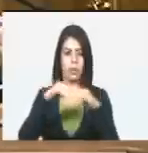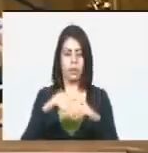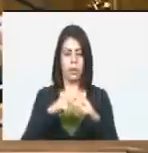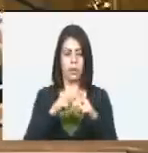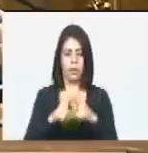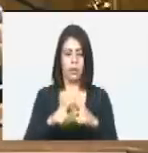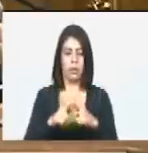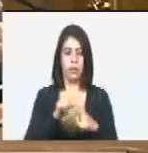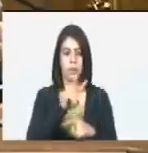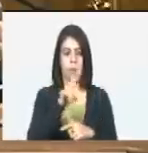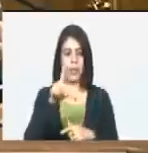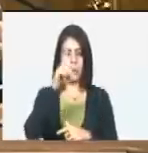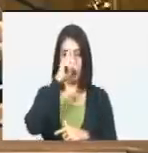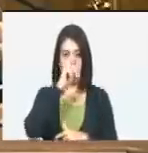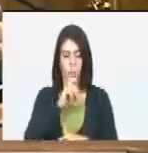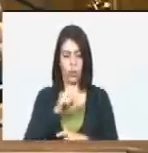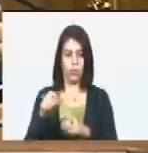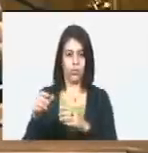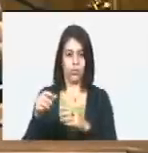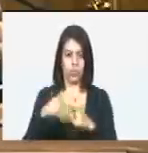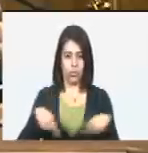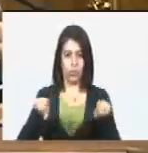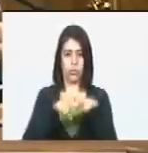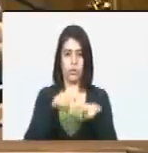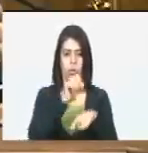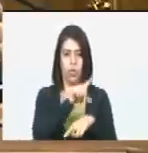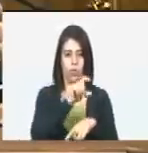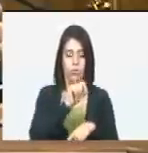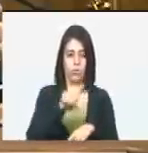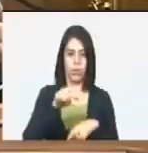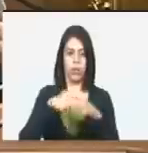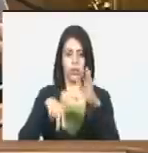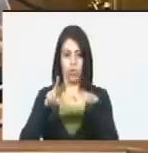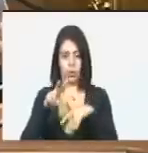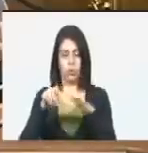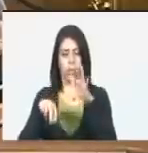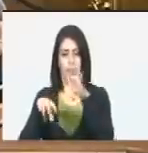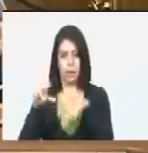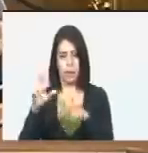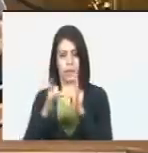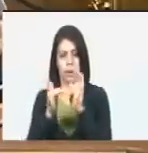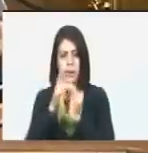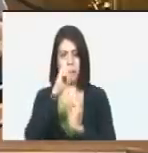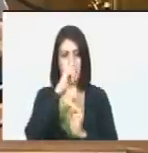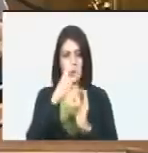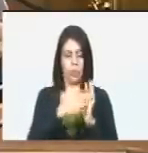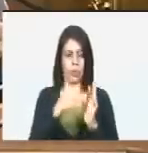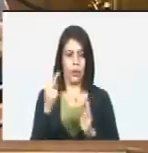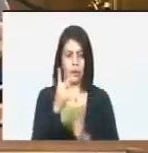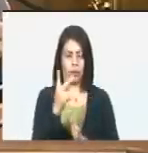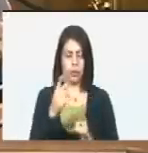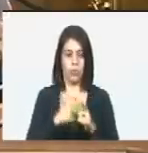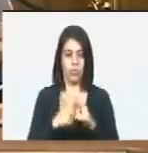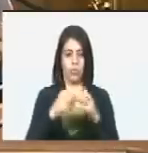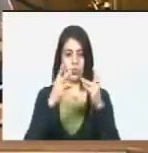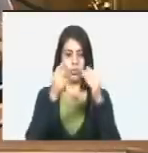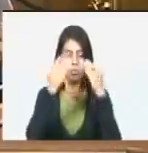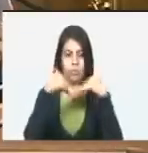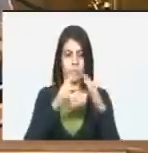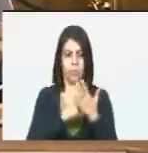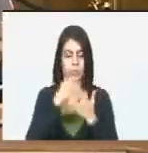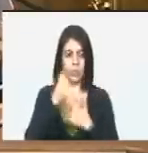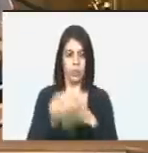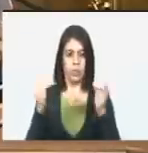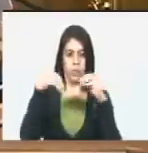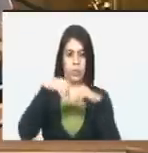21 años de los sucesos del 11, 12 y 13 de abril de 2002. Punto número 3, proyecto de acuerdo en